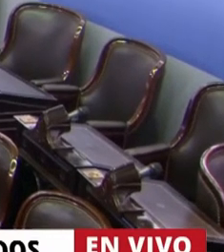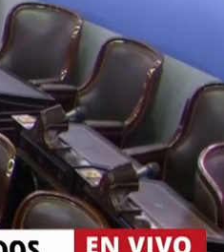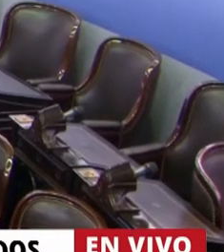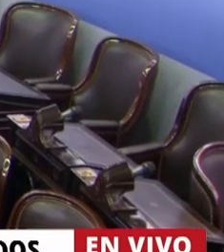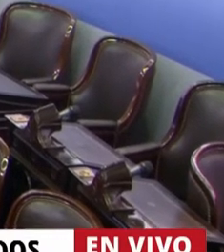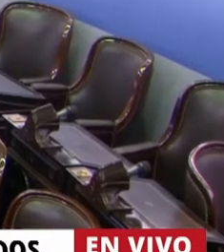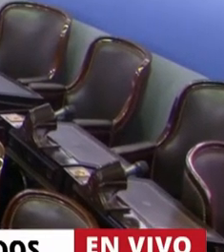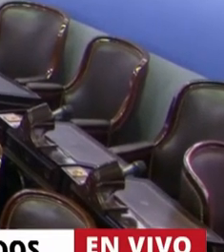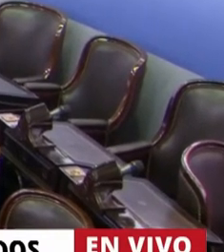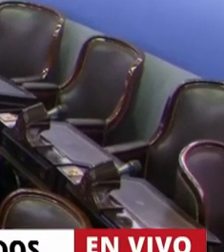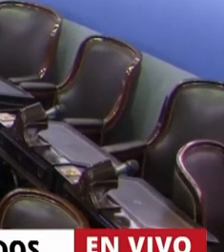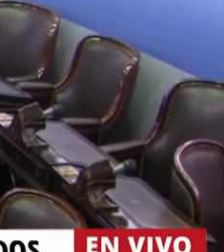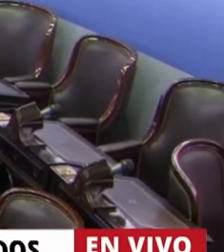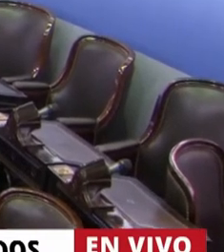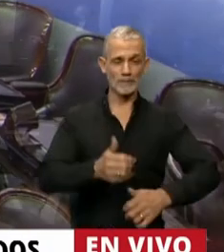Tiempo.